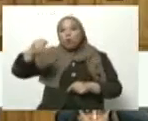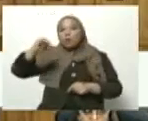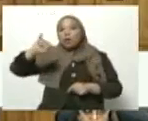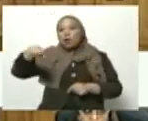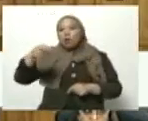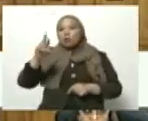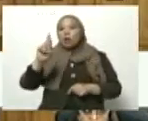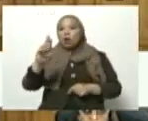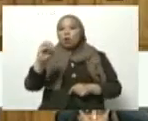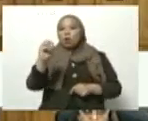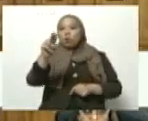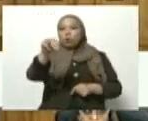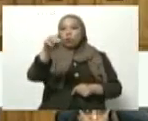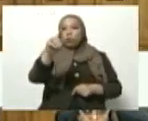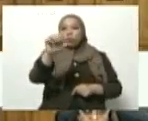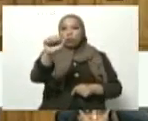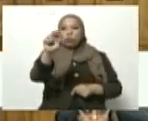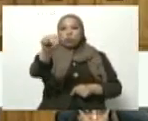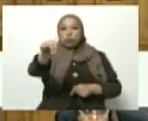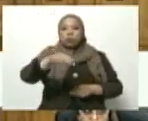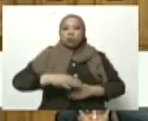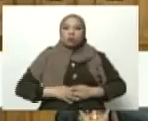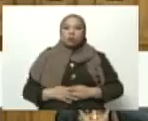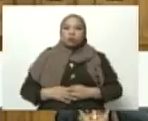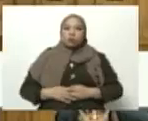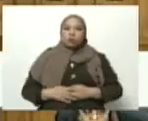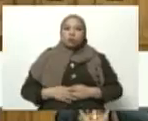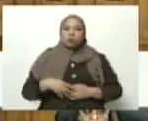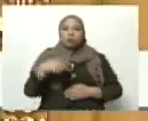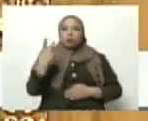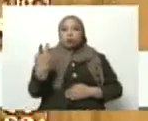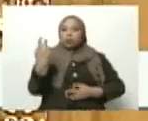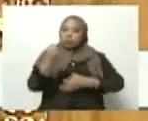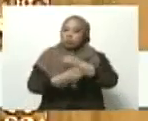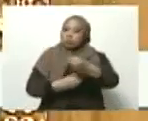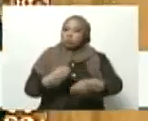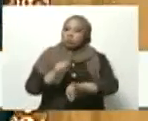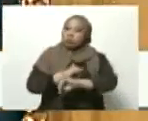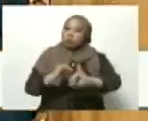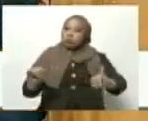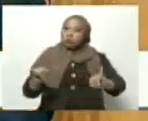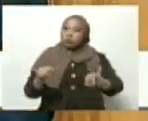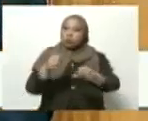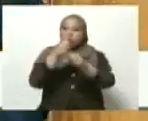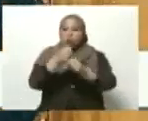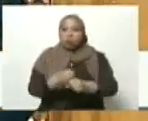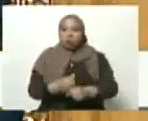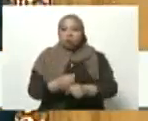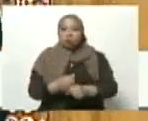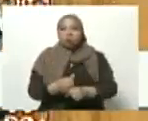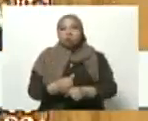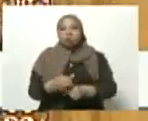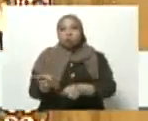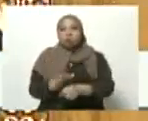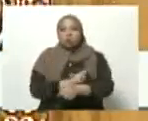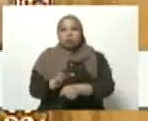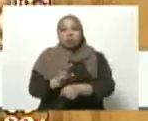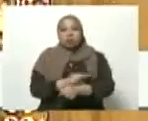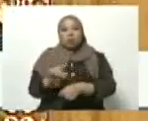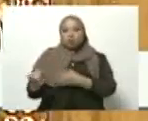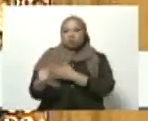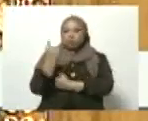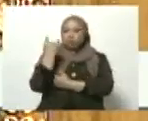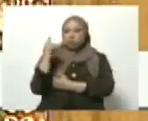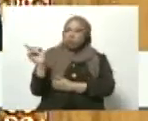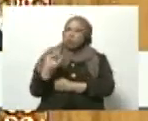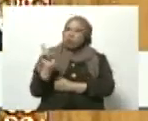un pagaré de $1.500.000 que nunca lo pagó y por eso es que este lo demanda, por estafador. La demanda es por estafa, no es por